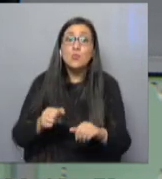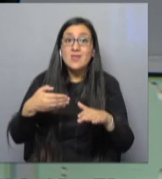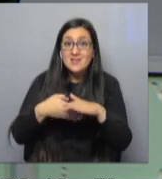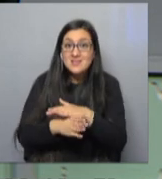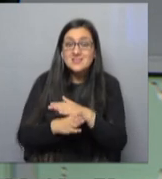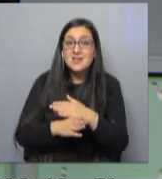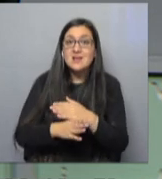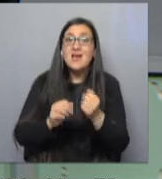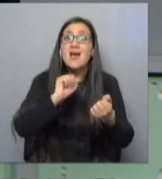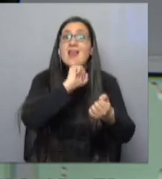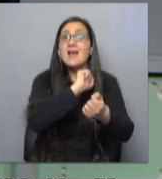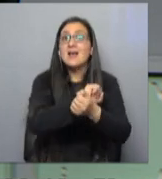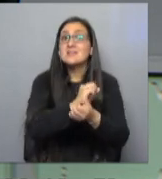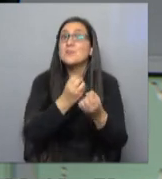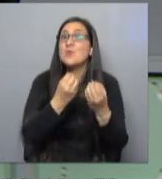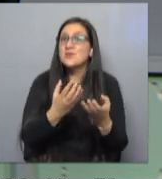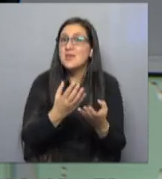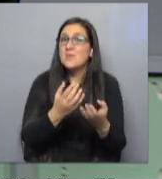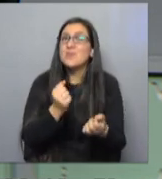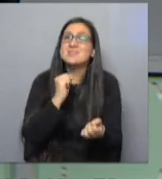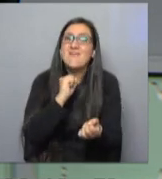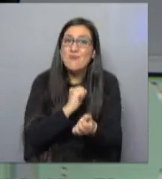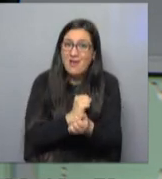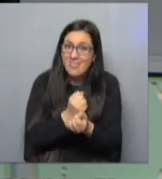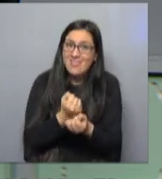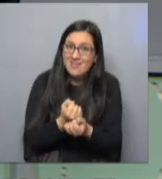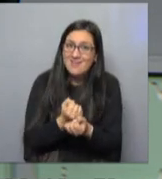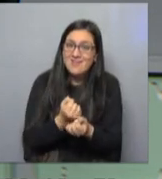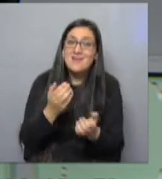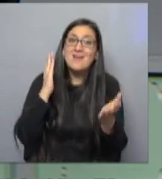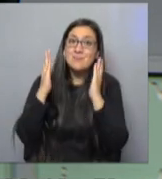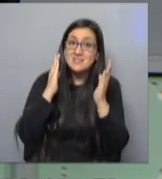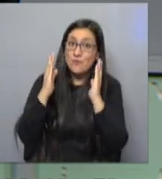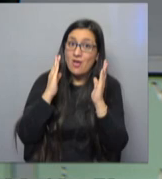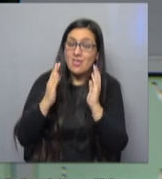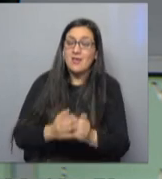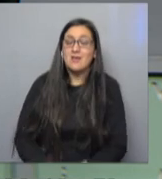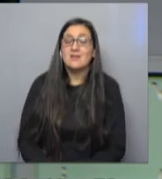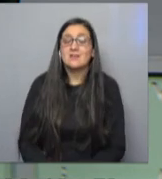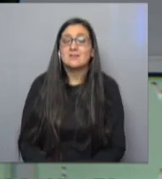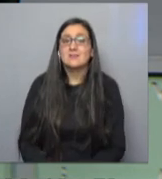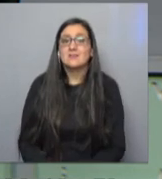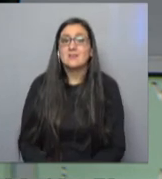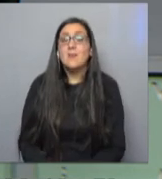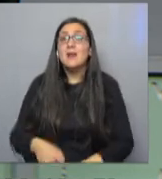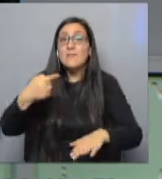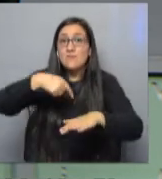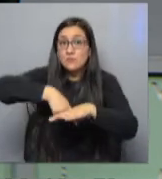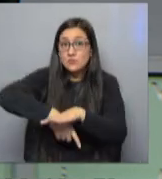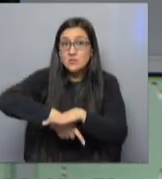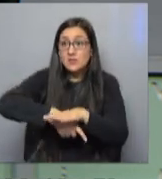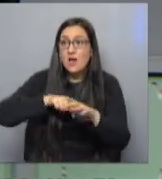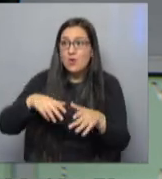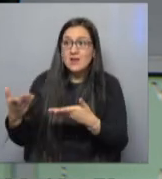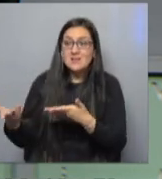cárcel porque era abogada y ella lo cuenta así y bueno y de ahí salieron estas estas crónicas pero para profundizar esto estamos